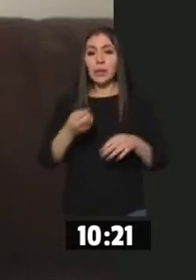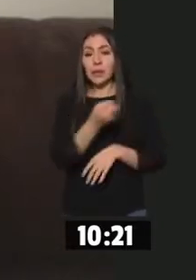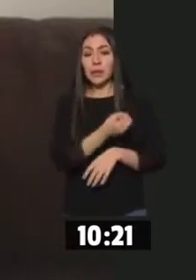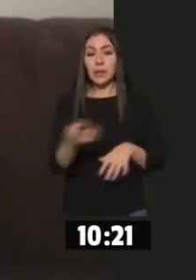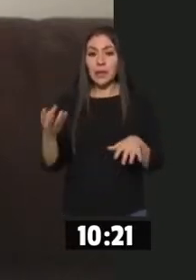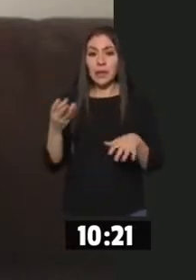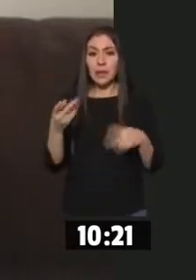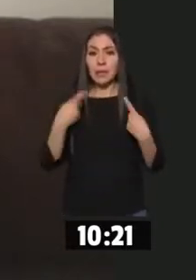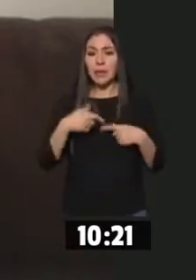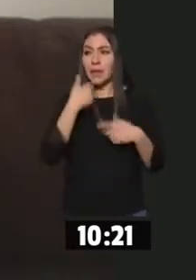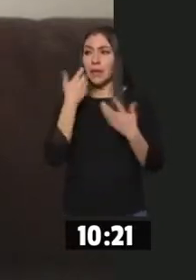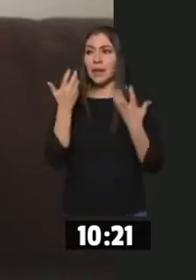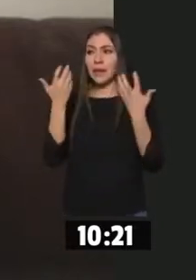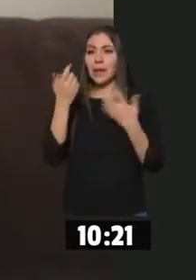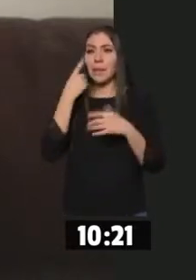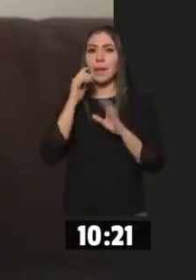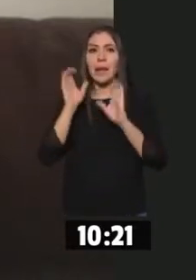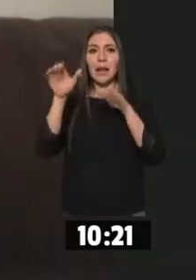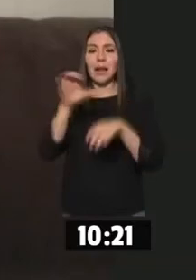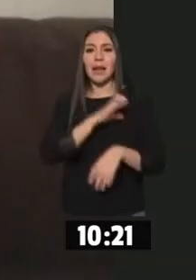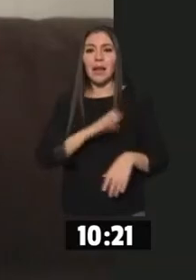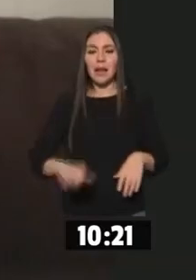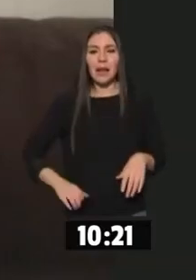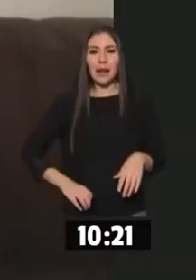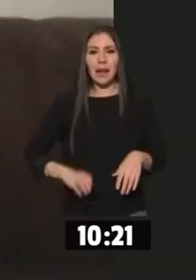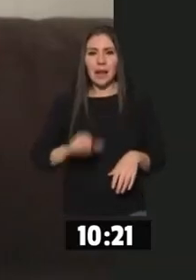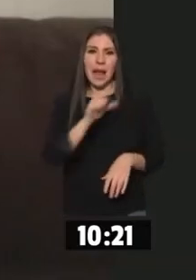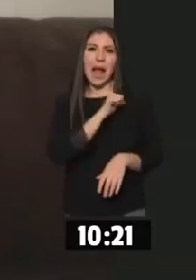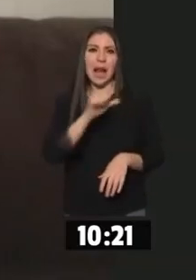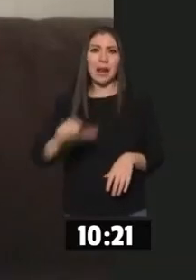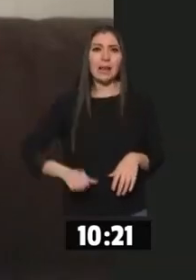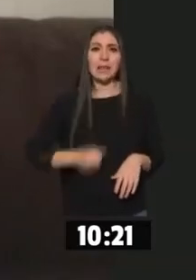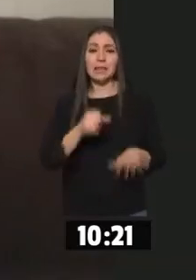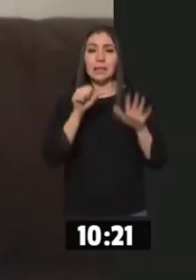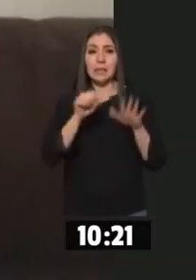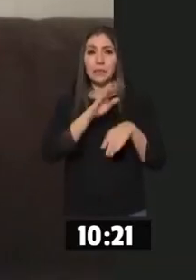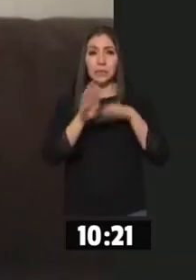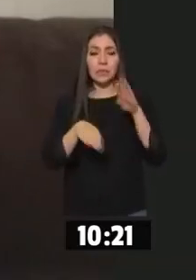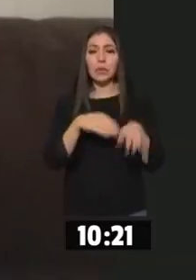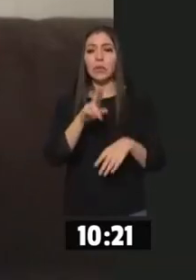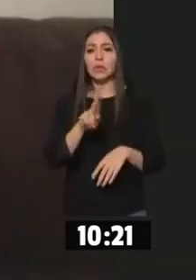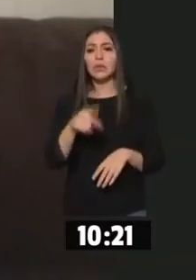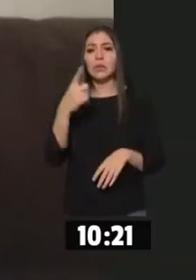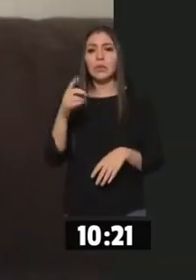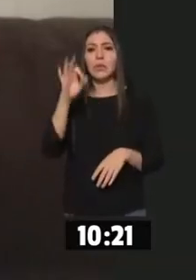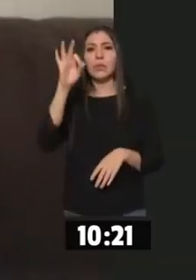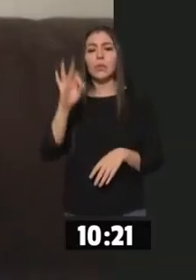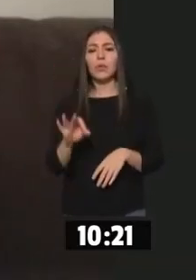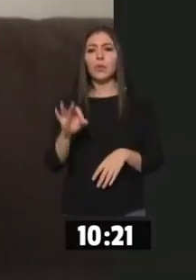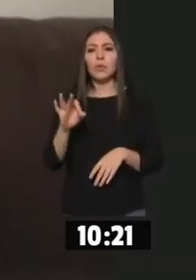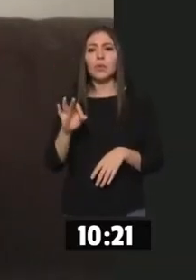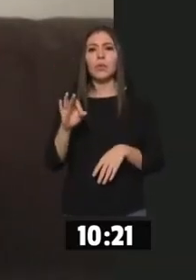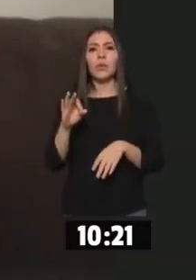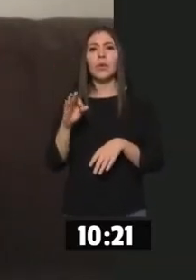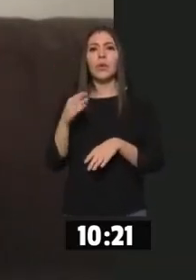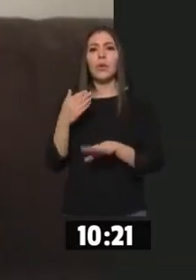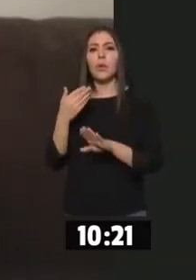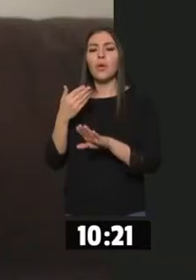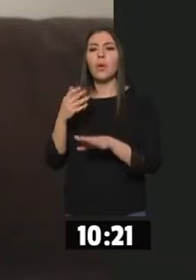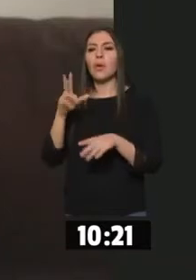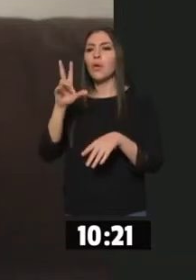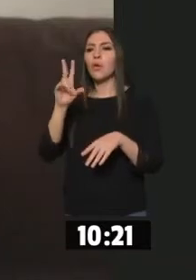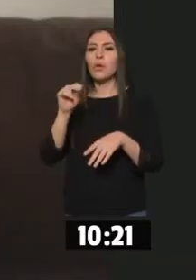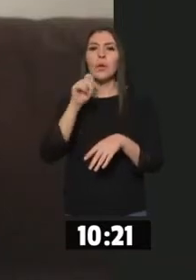16 aspirantes que competirían por alcaldías que han perdido la vida, 81% eran opositores a los alcaldes de